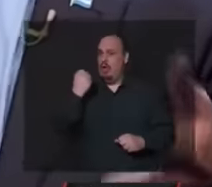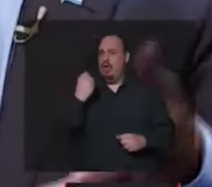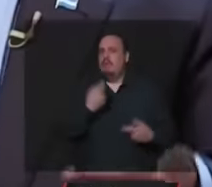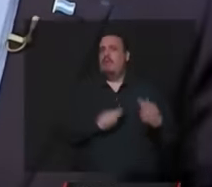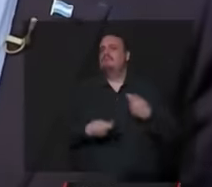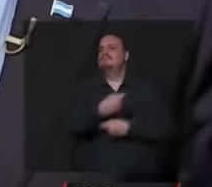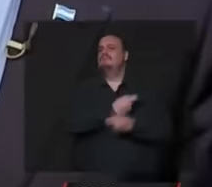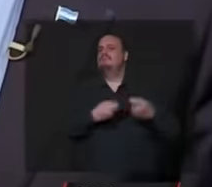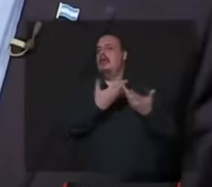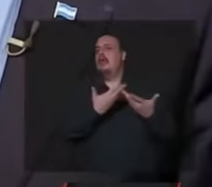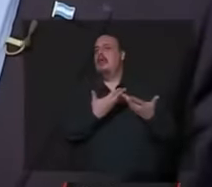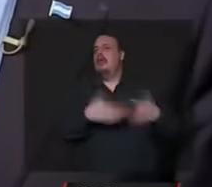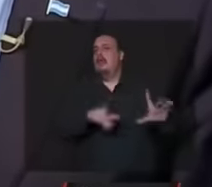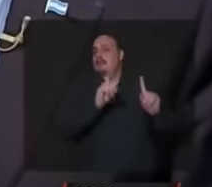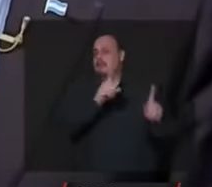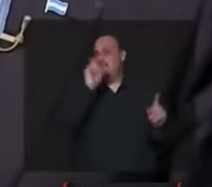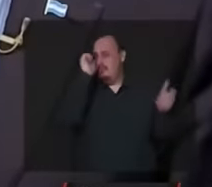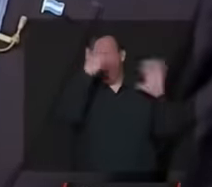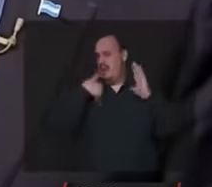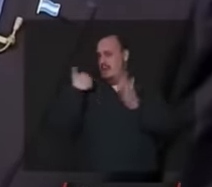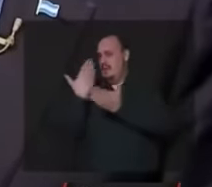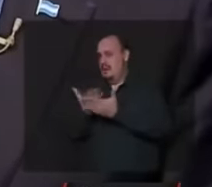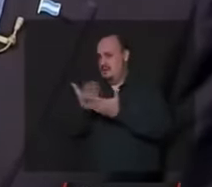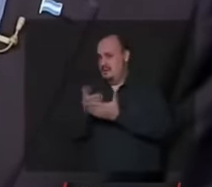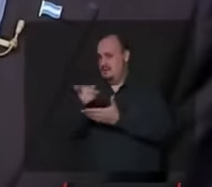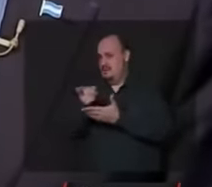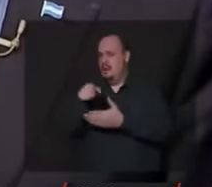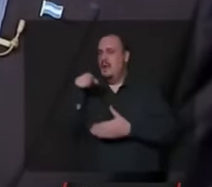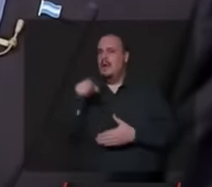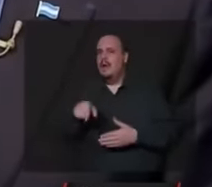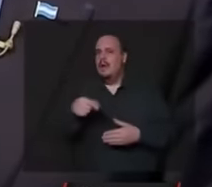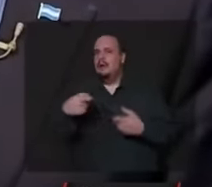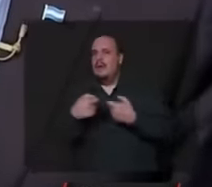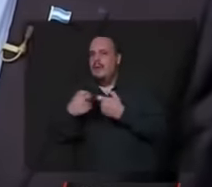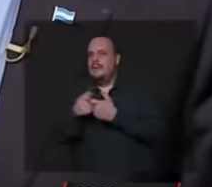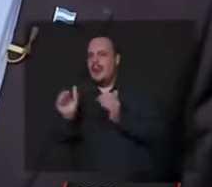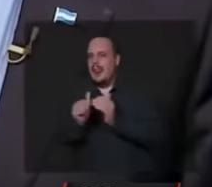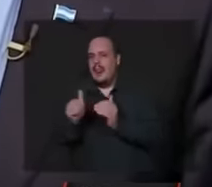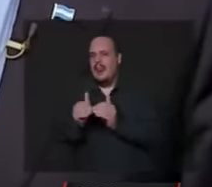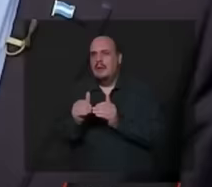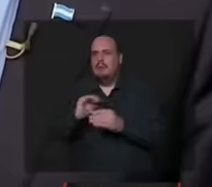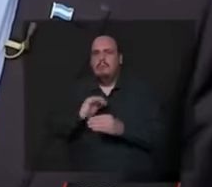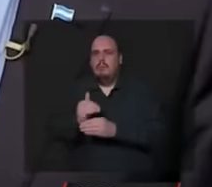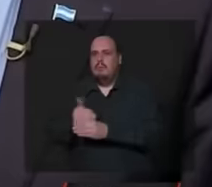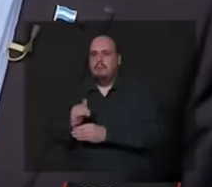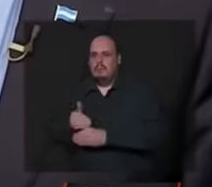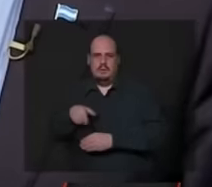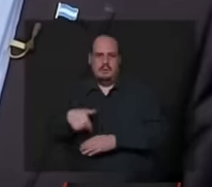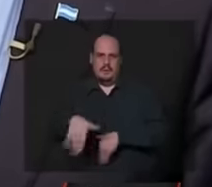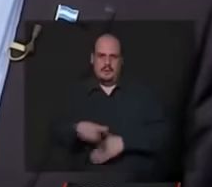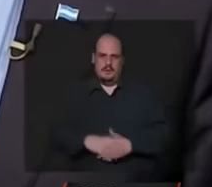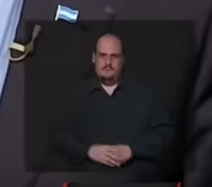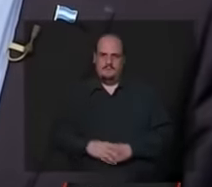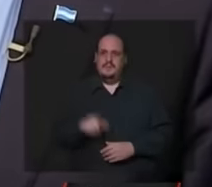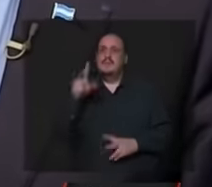su base presentada de la justicia va a destruir miles de pymes. La Argentina ya vivió tasa alta, tipo